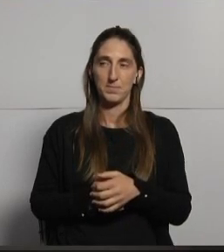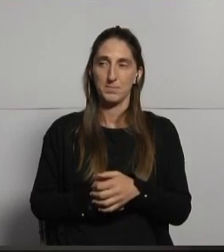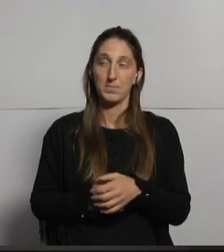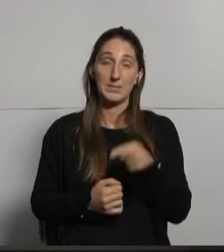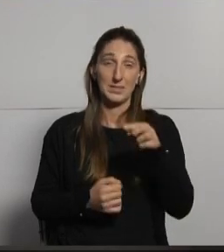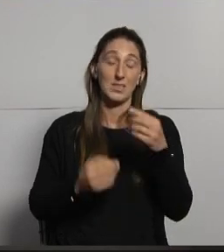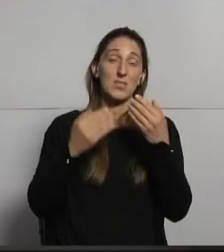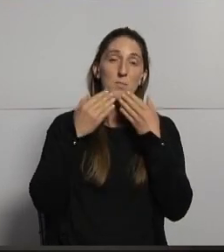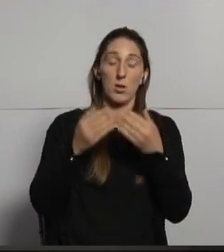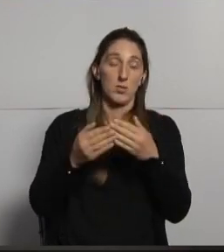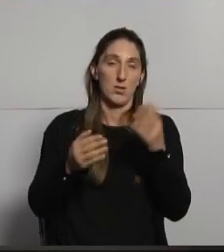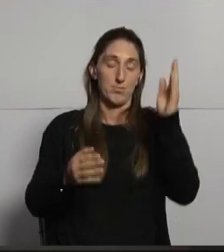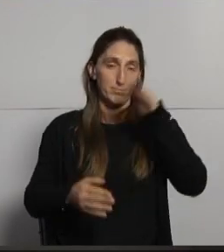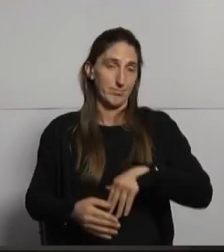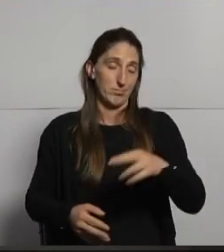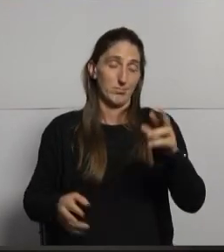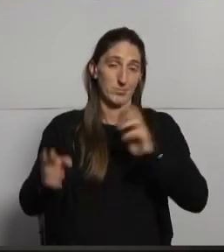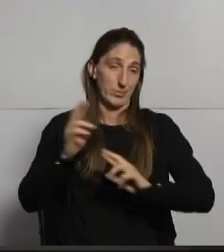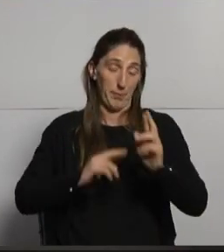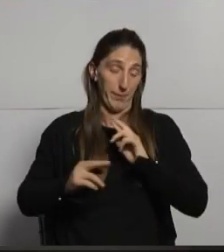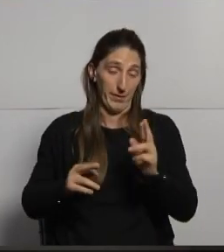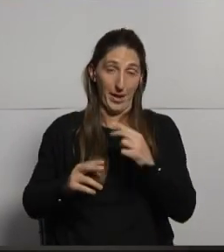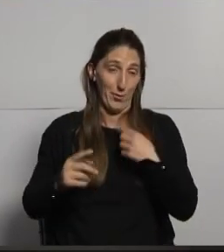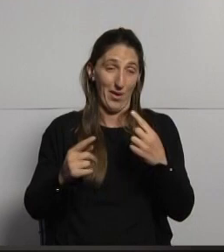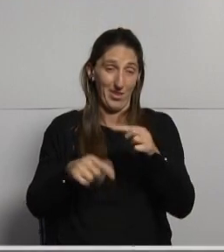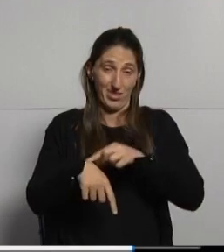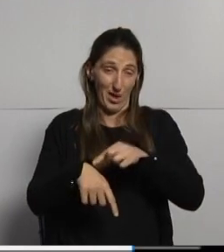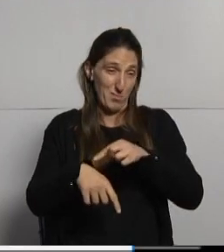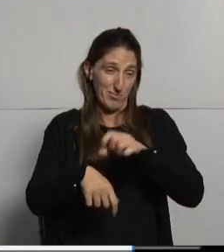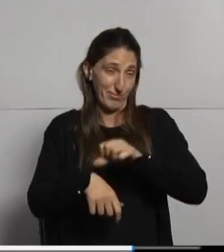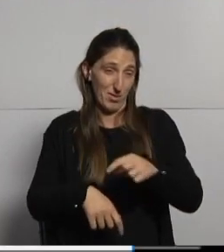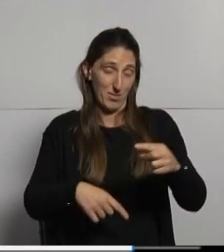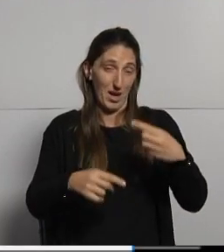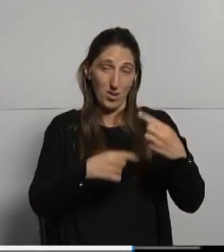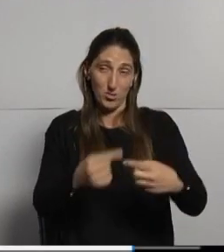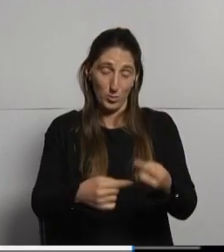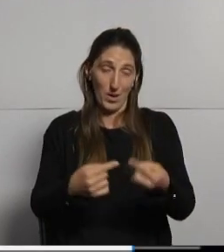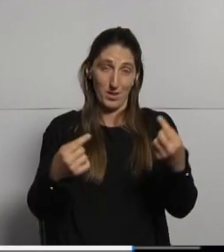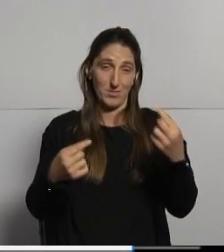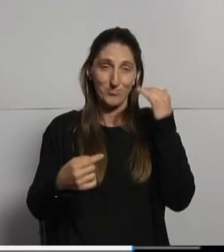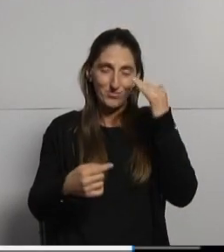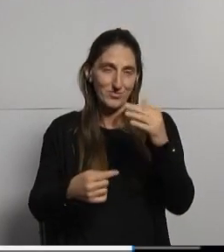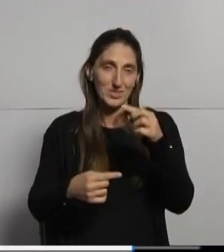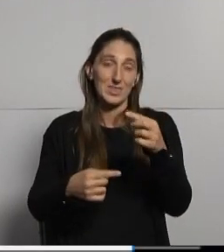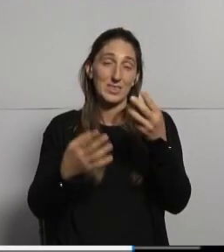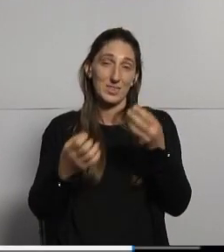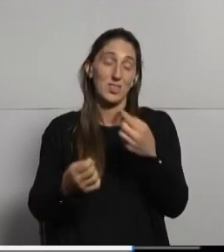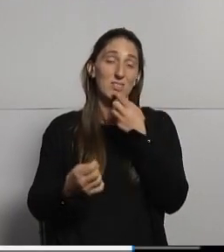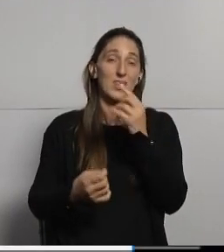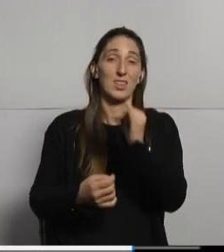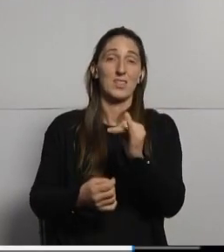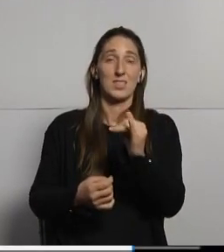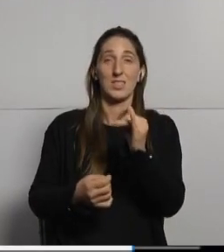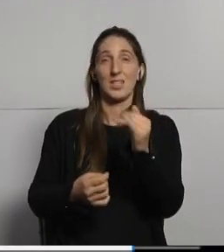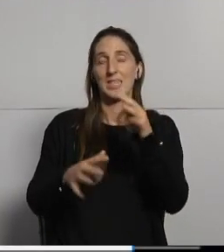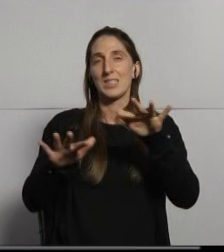Dado que esa pregunta no la podemos responder y no tenemos rato para discutir y colgarnos a filosofar un poco del tema, la distinción que sí quiero hacer es qué